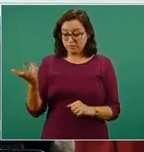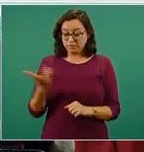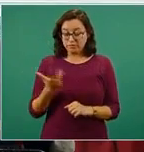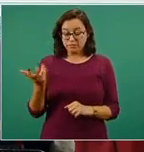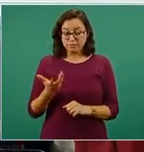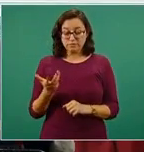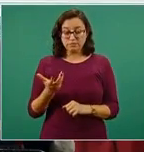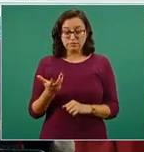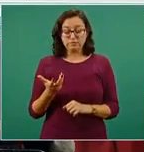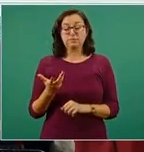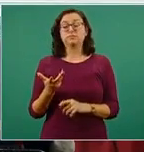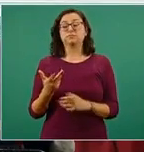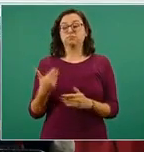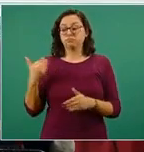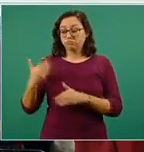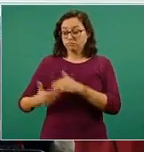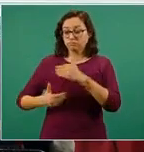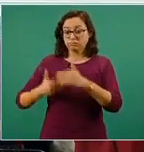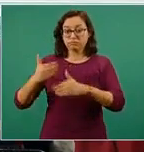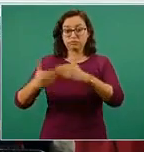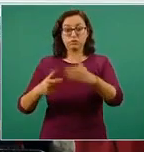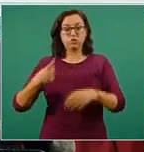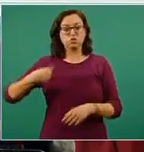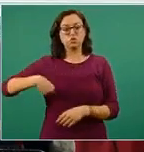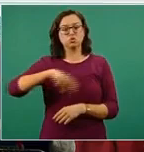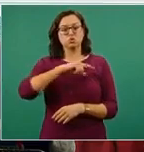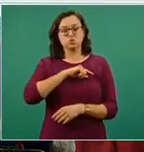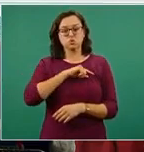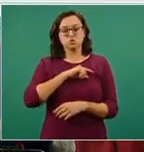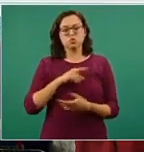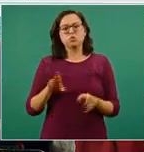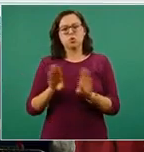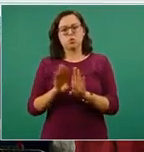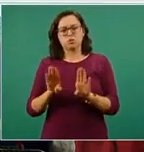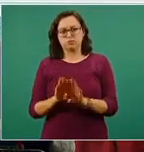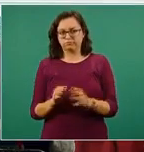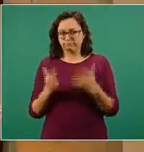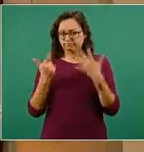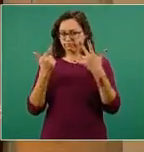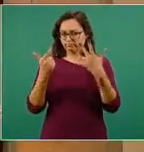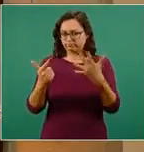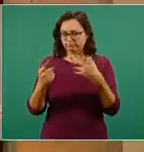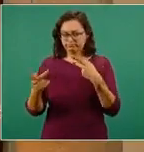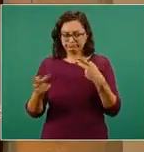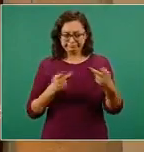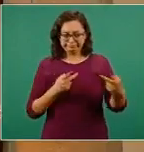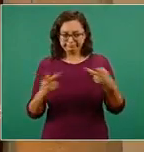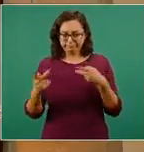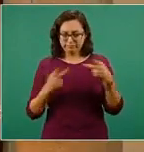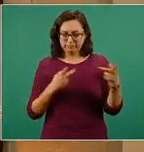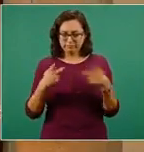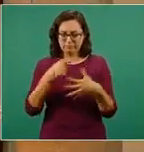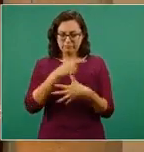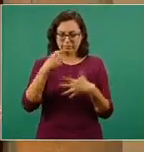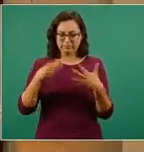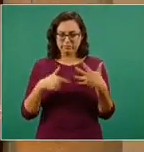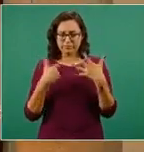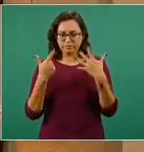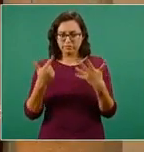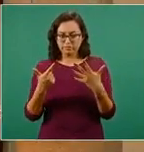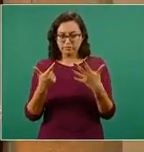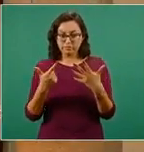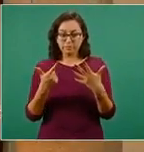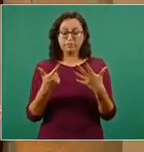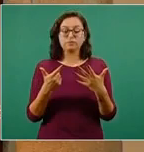de la enfermedad del coronavirus, nosotros diseñamos 7 estrategias que se han diseñado desde que se hizo el programa